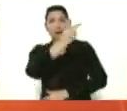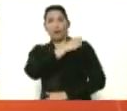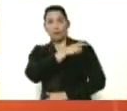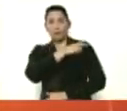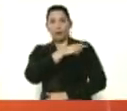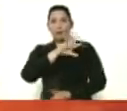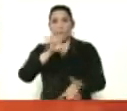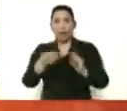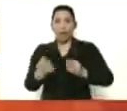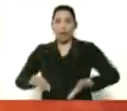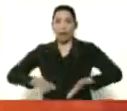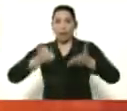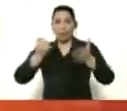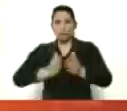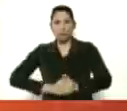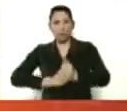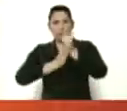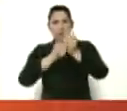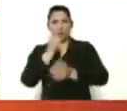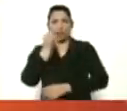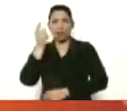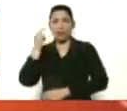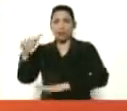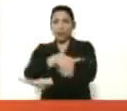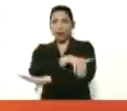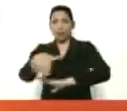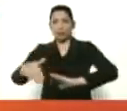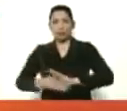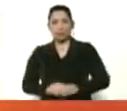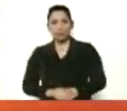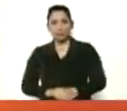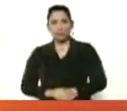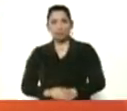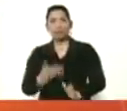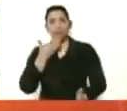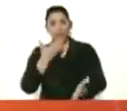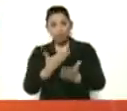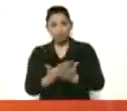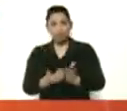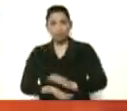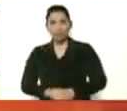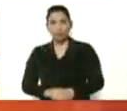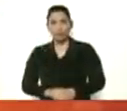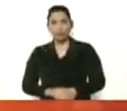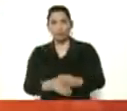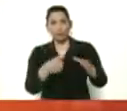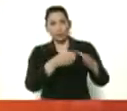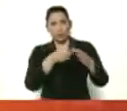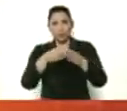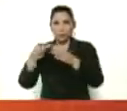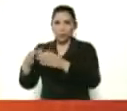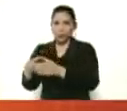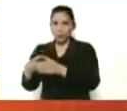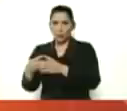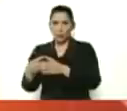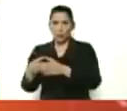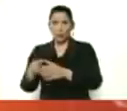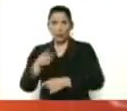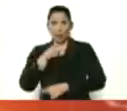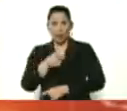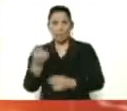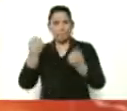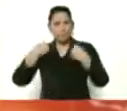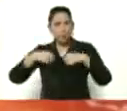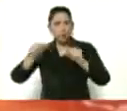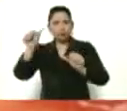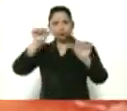jefes, a los líderes y lideresas de calle, les pido que organicen este experimento. Es